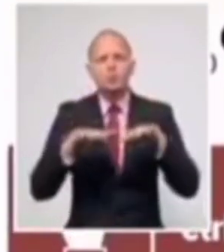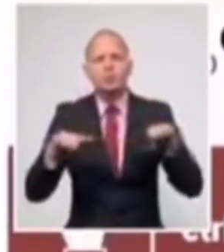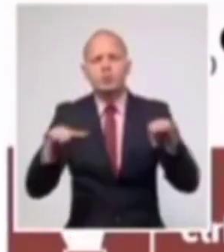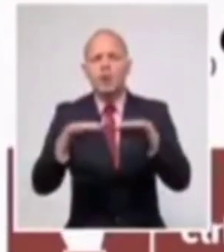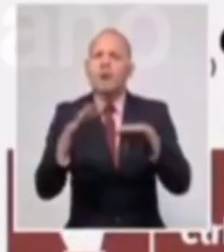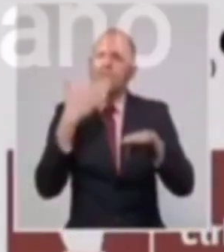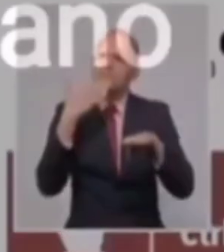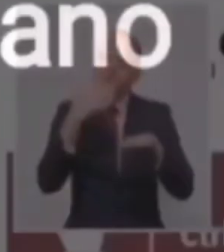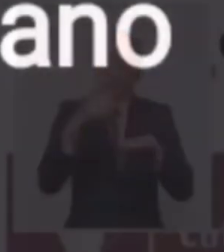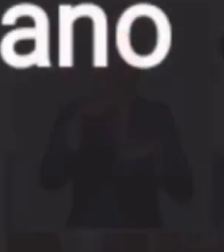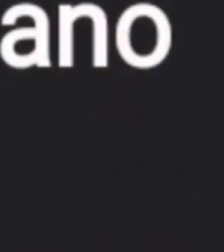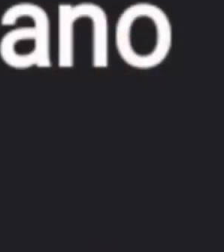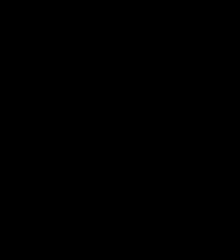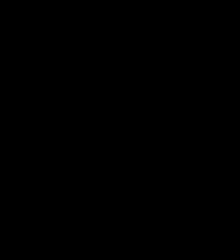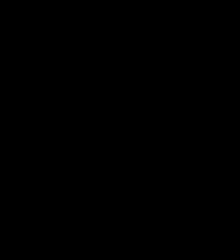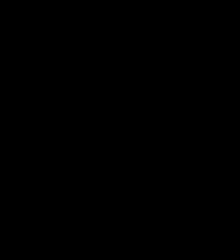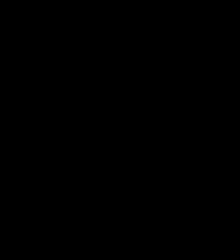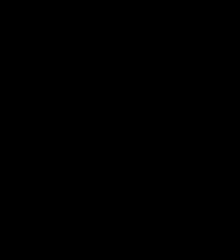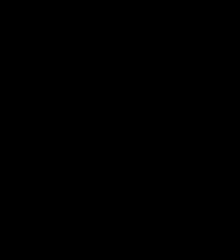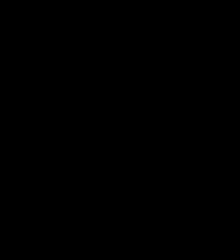para cuba